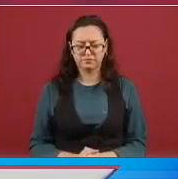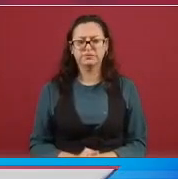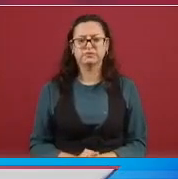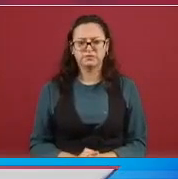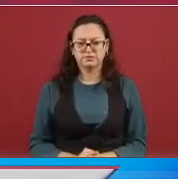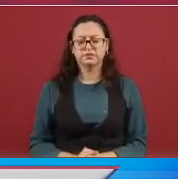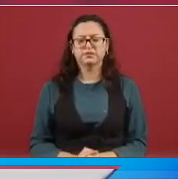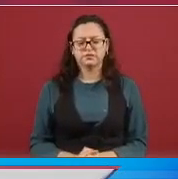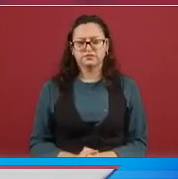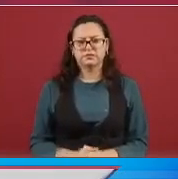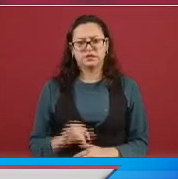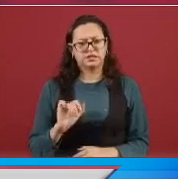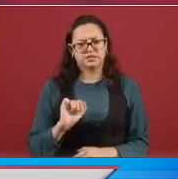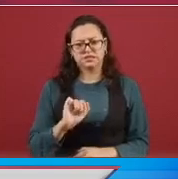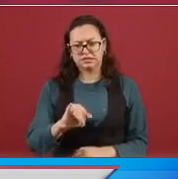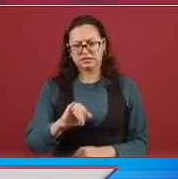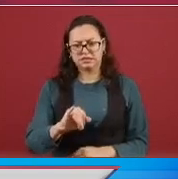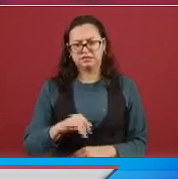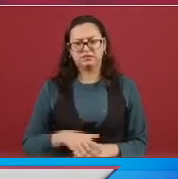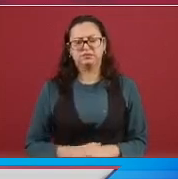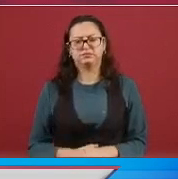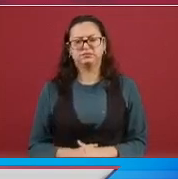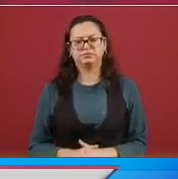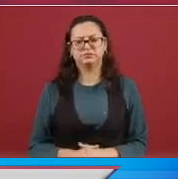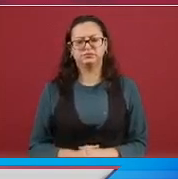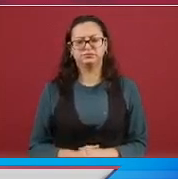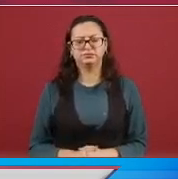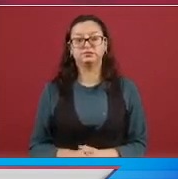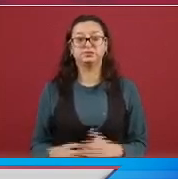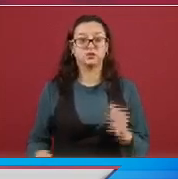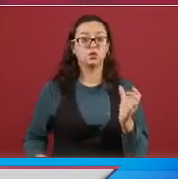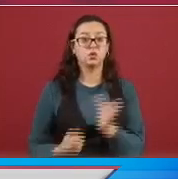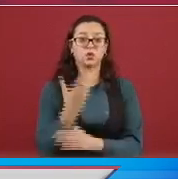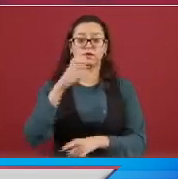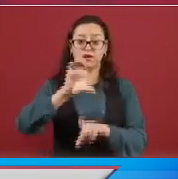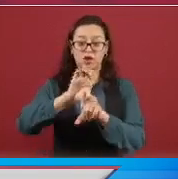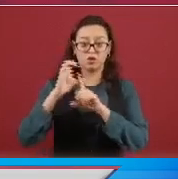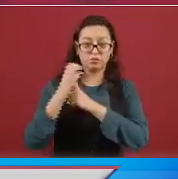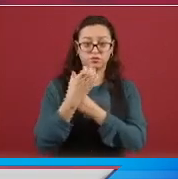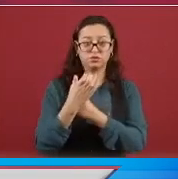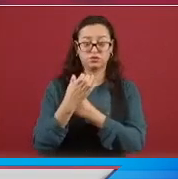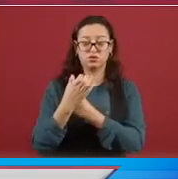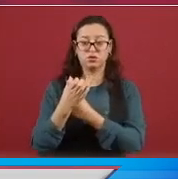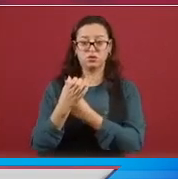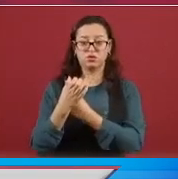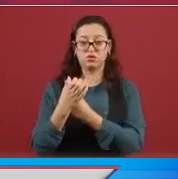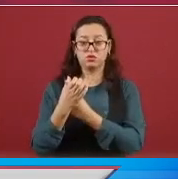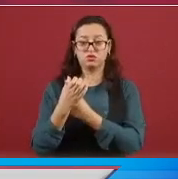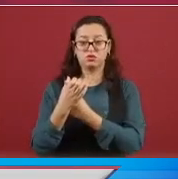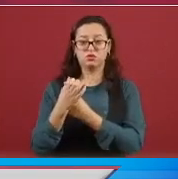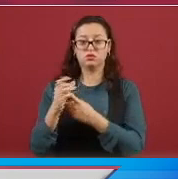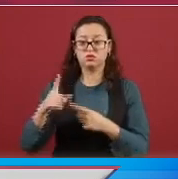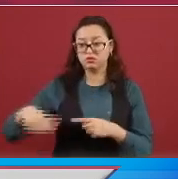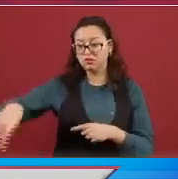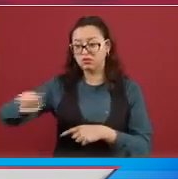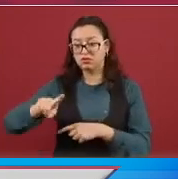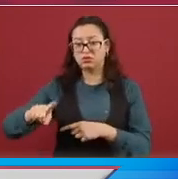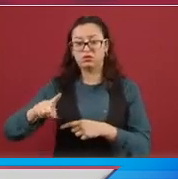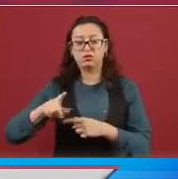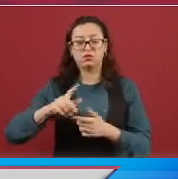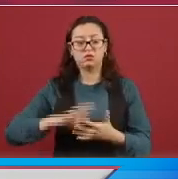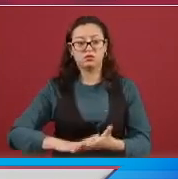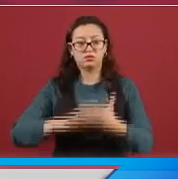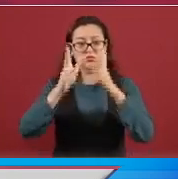a reporteros. Pues la comisión para atender a víctimas de la